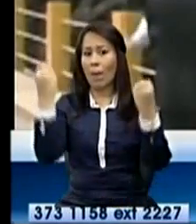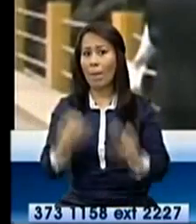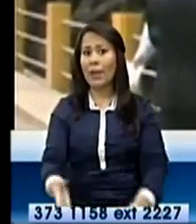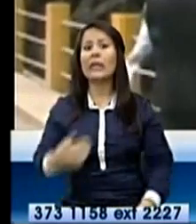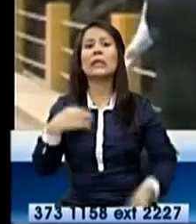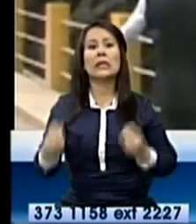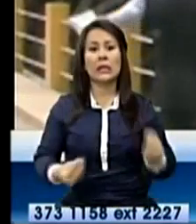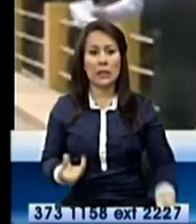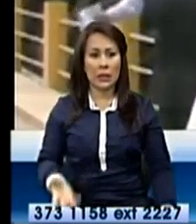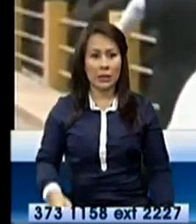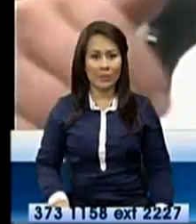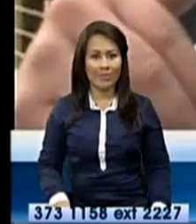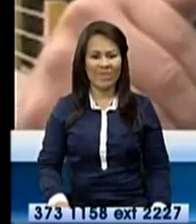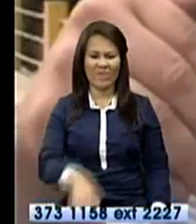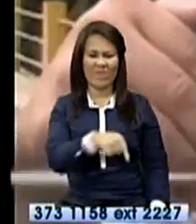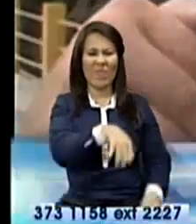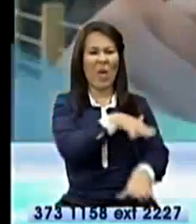ve